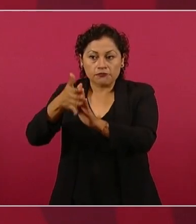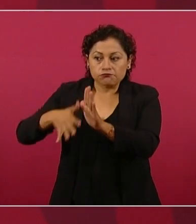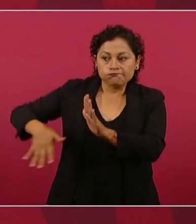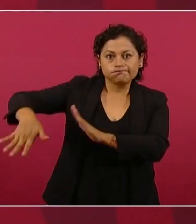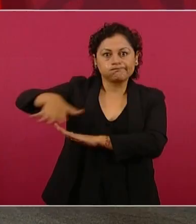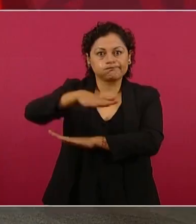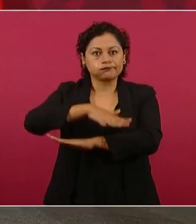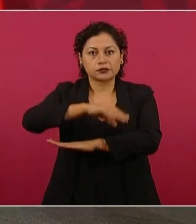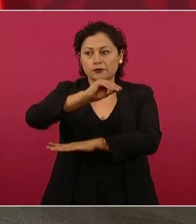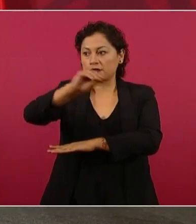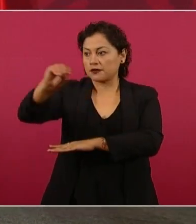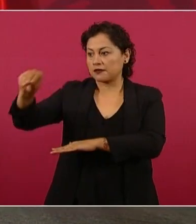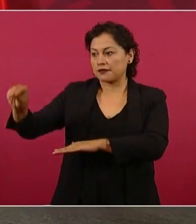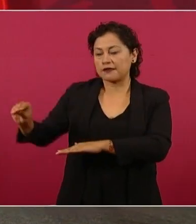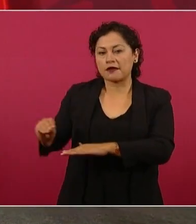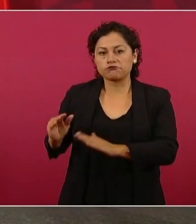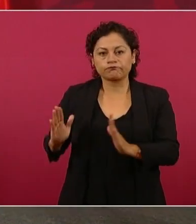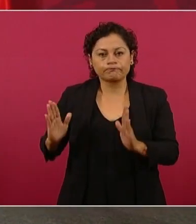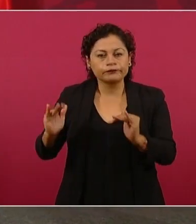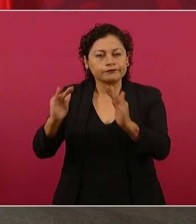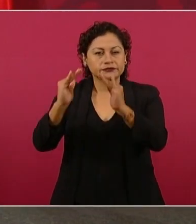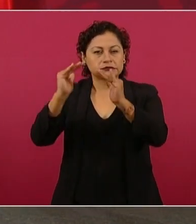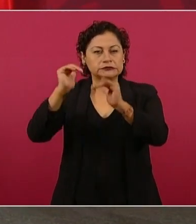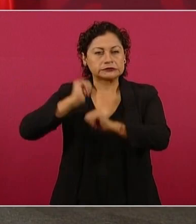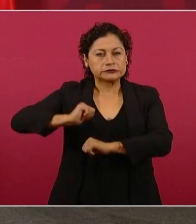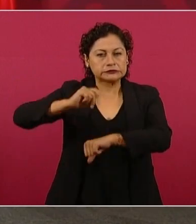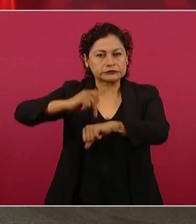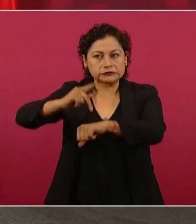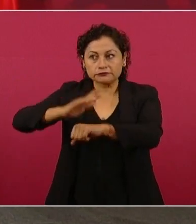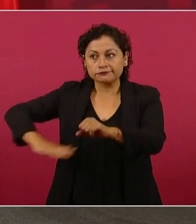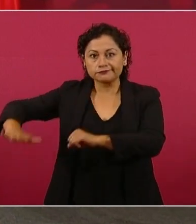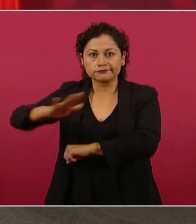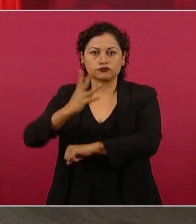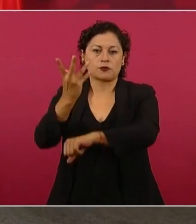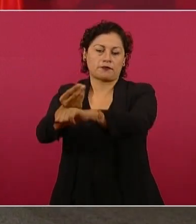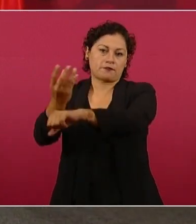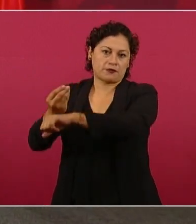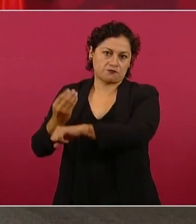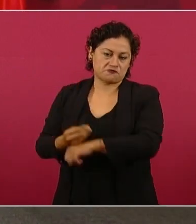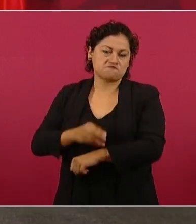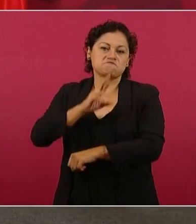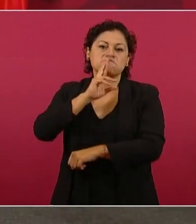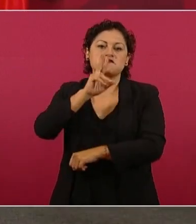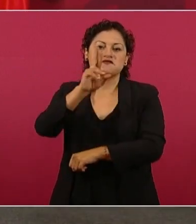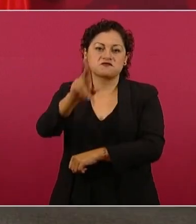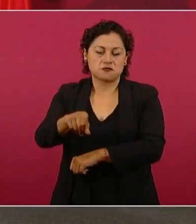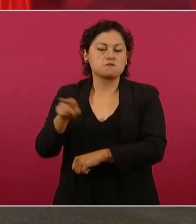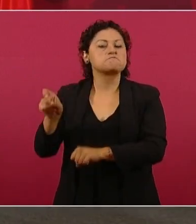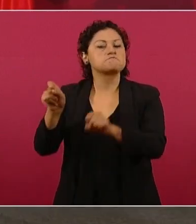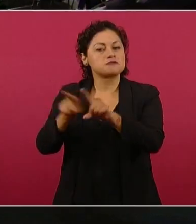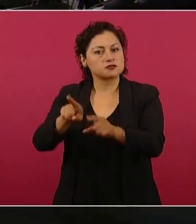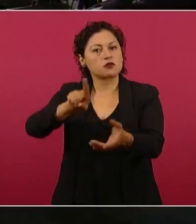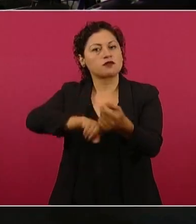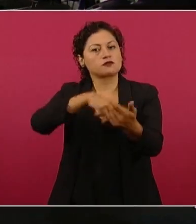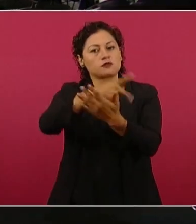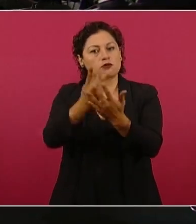mejorando los sitios arqueológicos. Entonces empezamos con el doctor Alcocer.